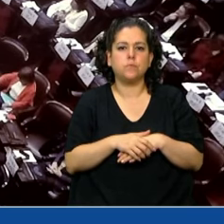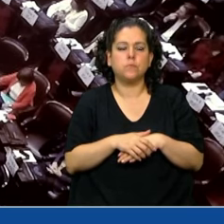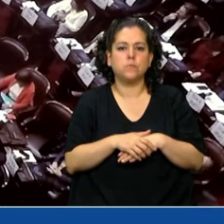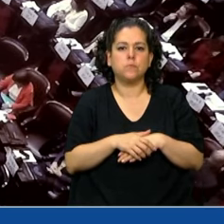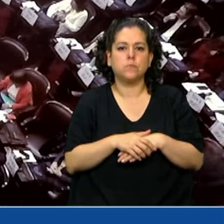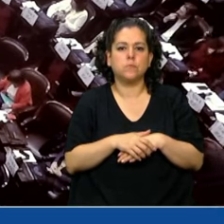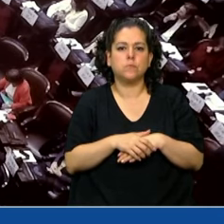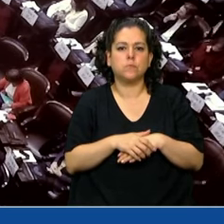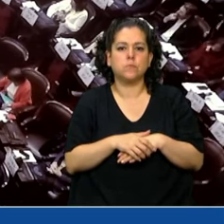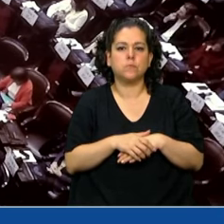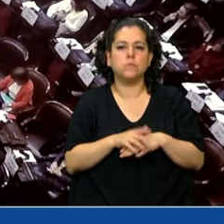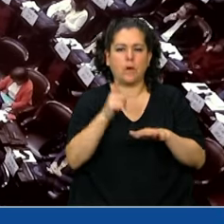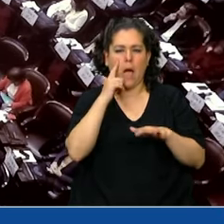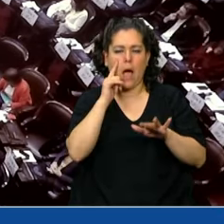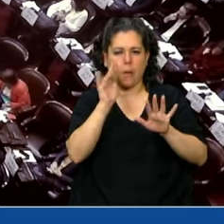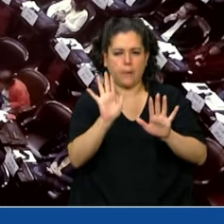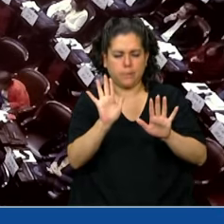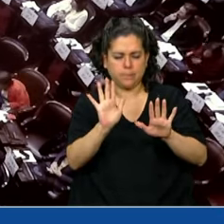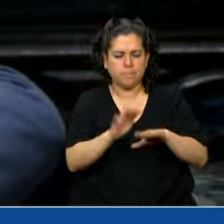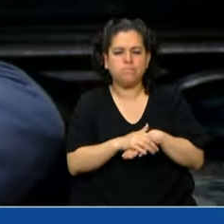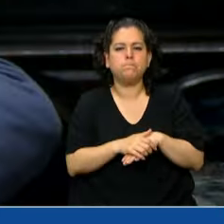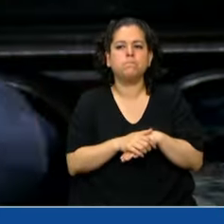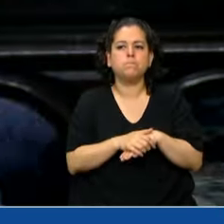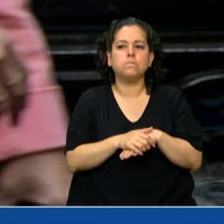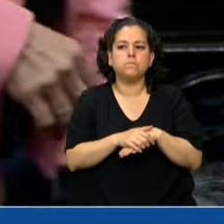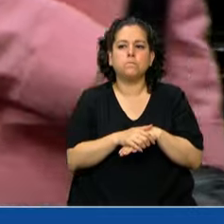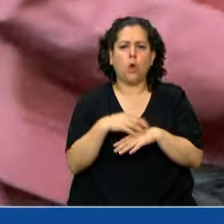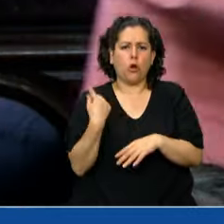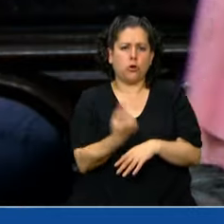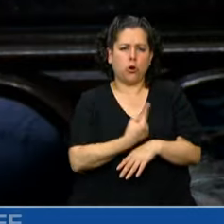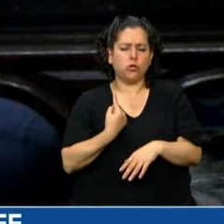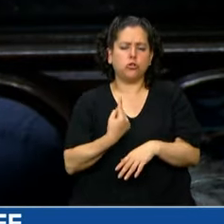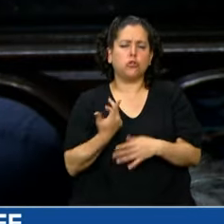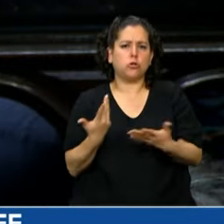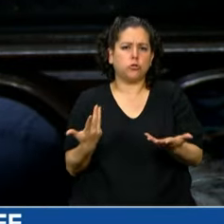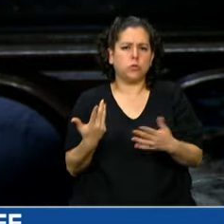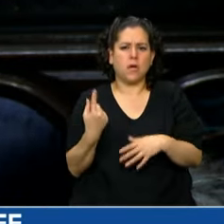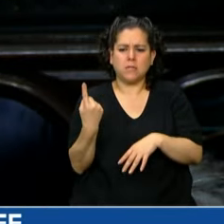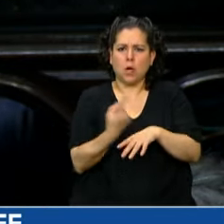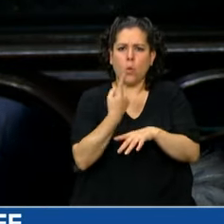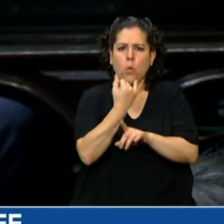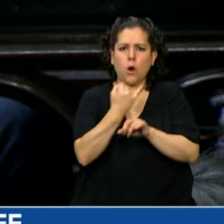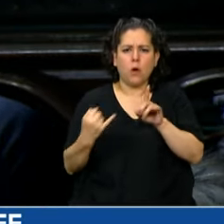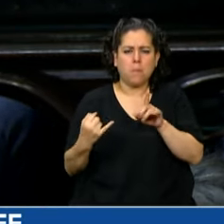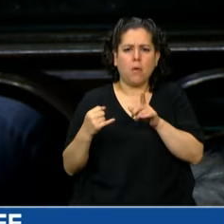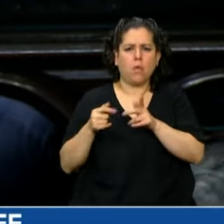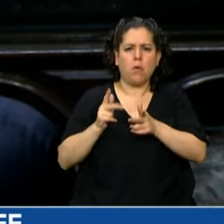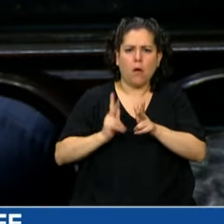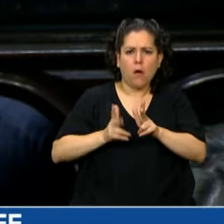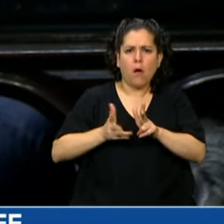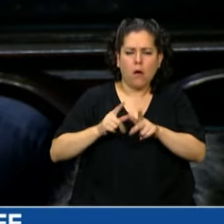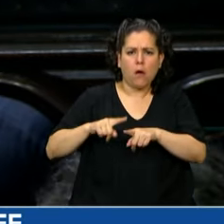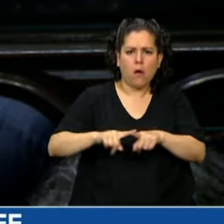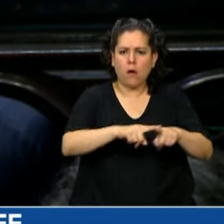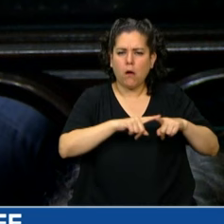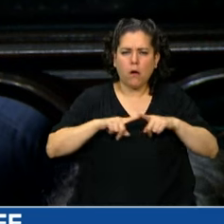Martínez a ver presidente nosotros estamos hace una hora y media que estamos discutiendo este